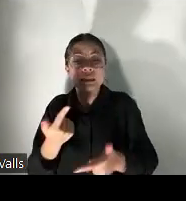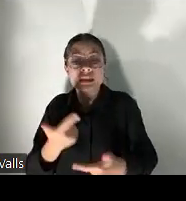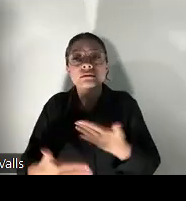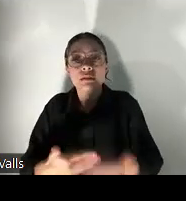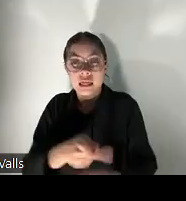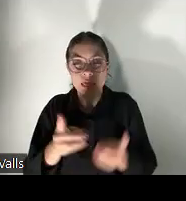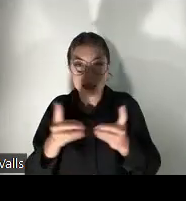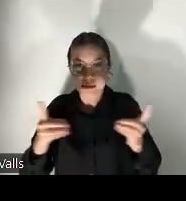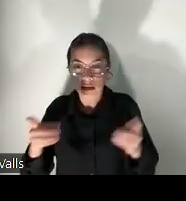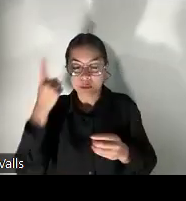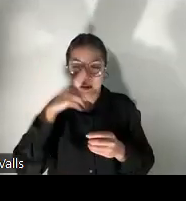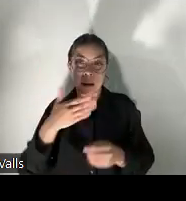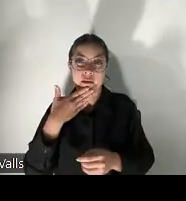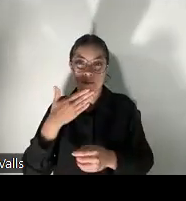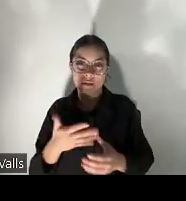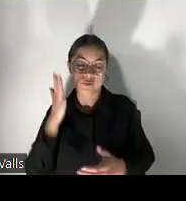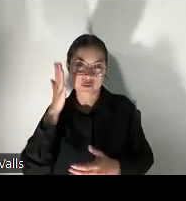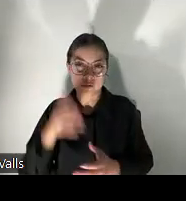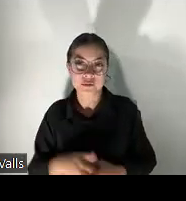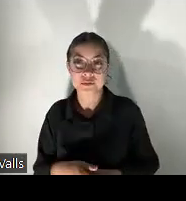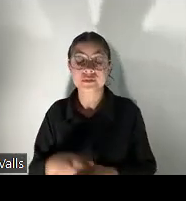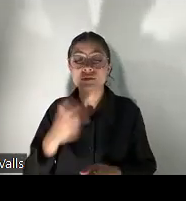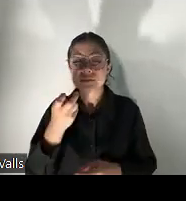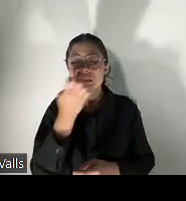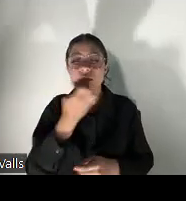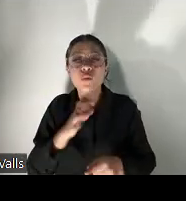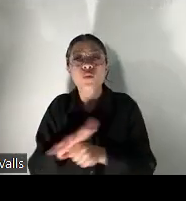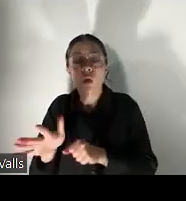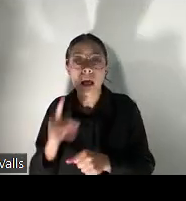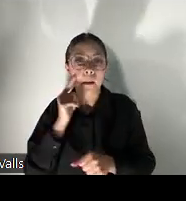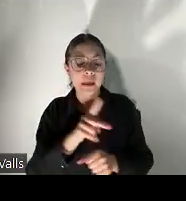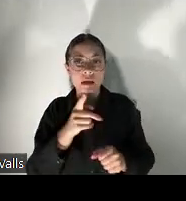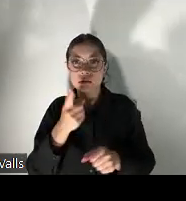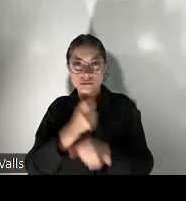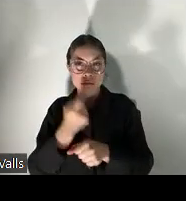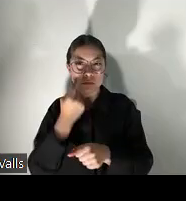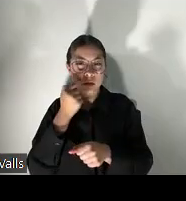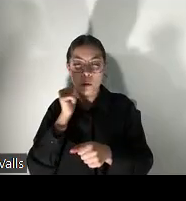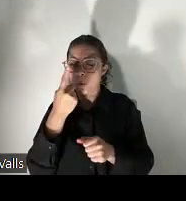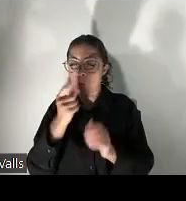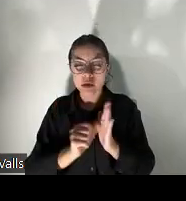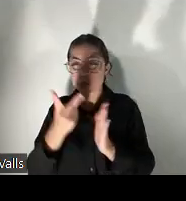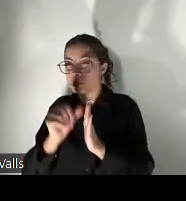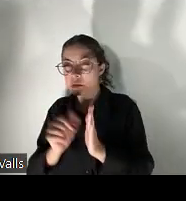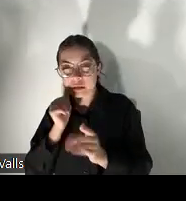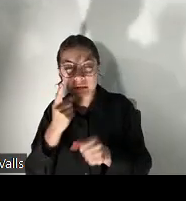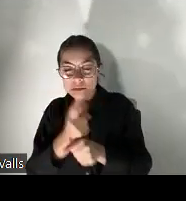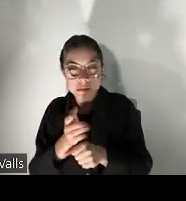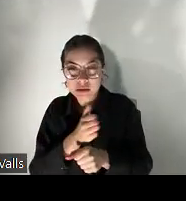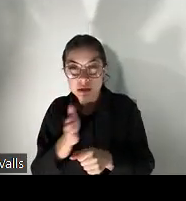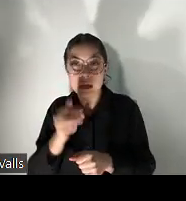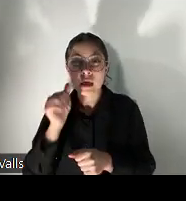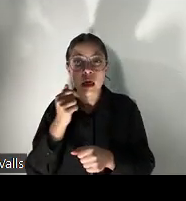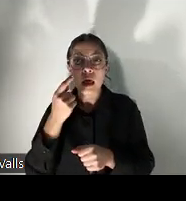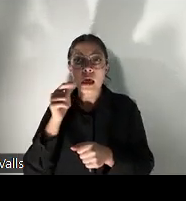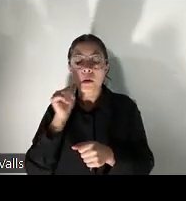forma exitosa. ¿Qué vamos a evaluar? Bueno, el estado de alerta del niño inicialmente en los primeros meses y después, bueno, que